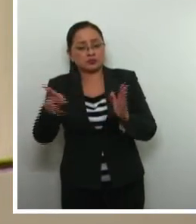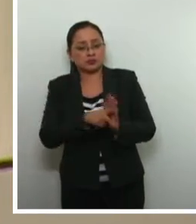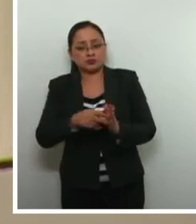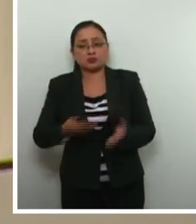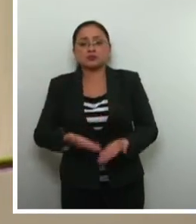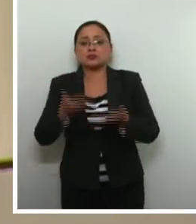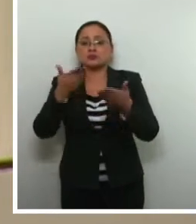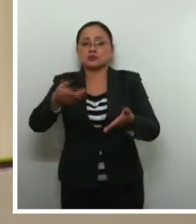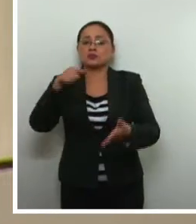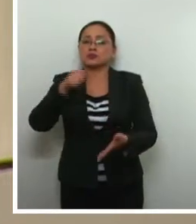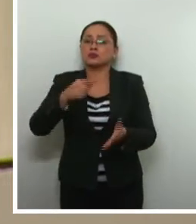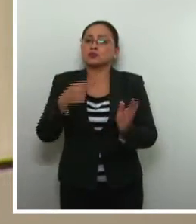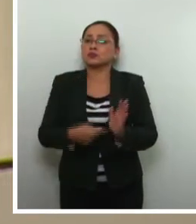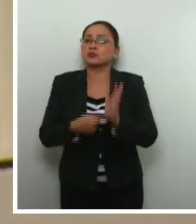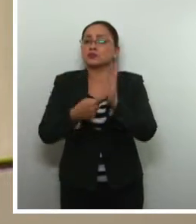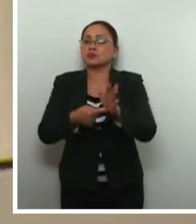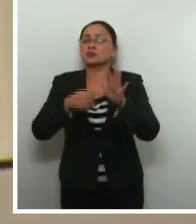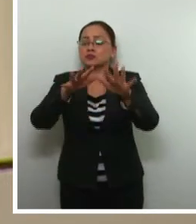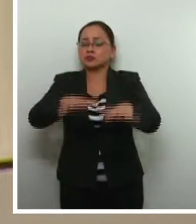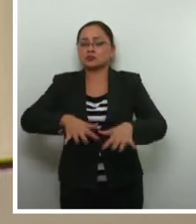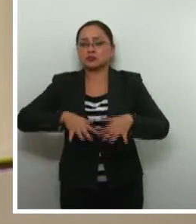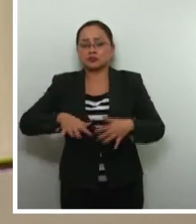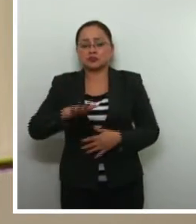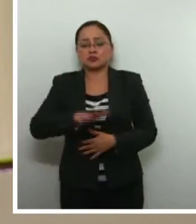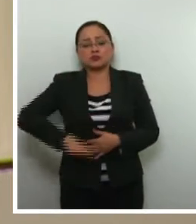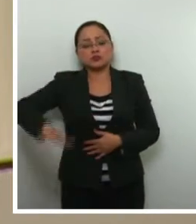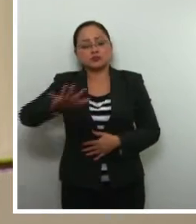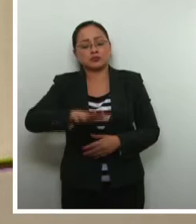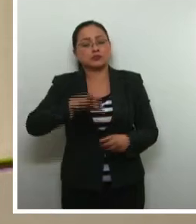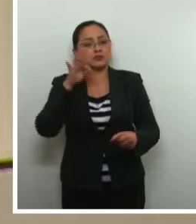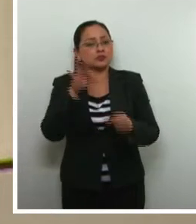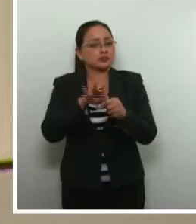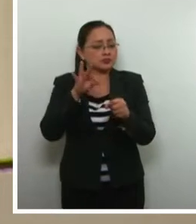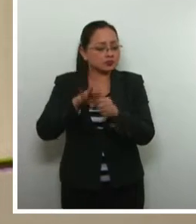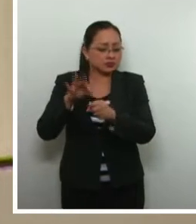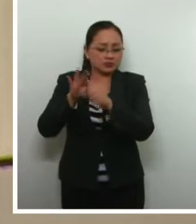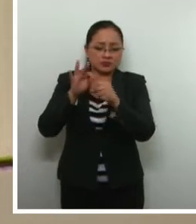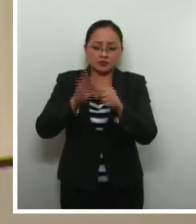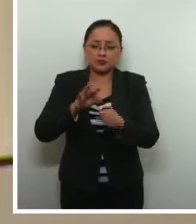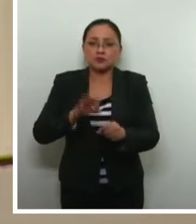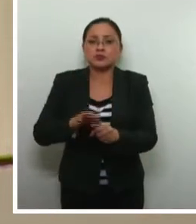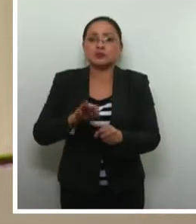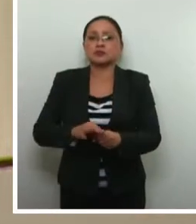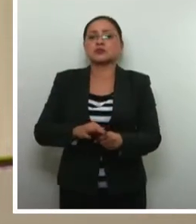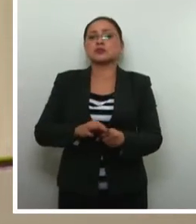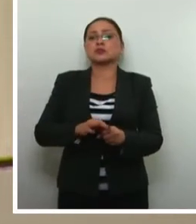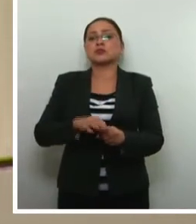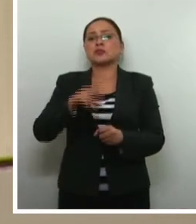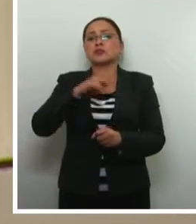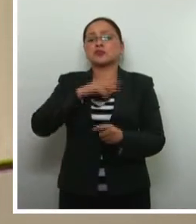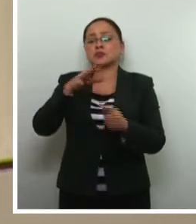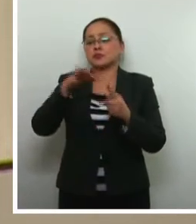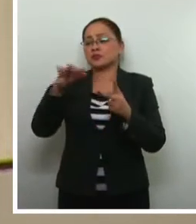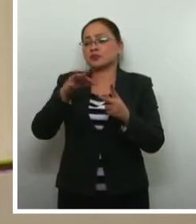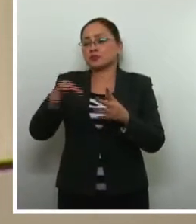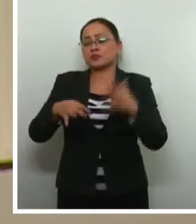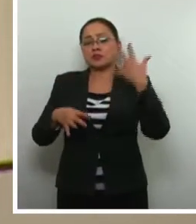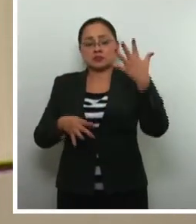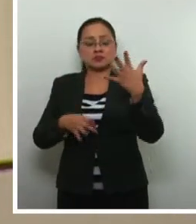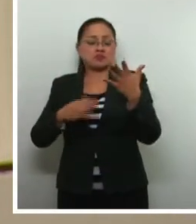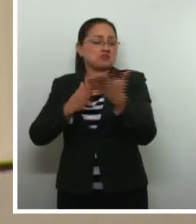Pleno. En el Pleno se votan, 5 de mis reservas no